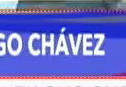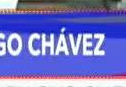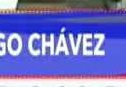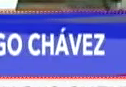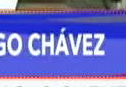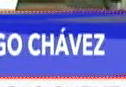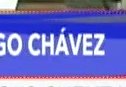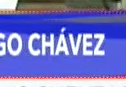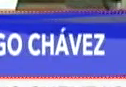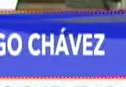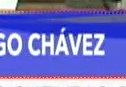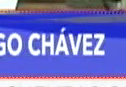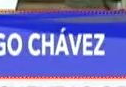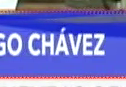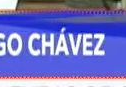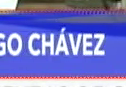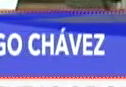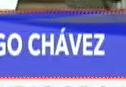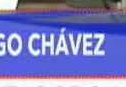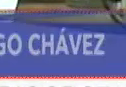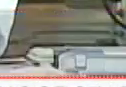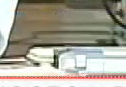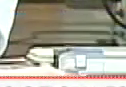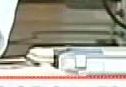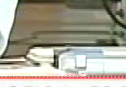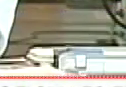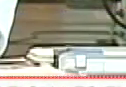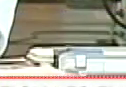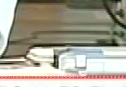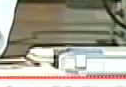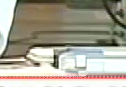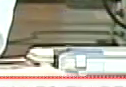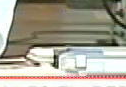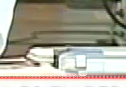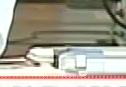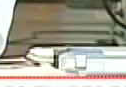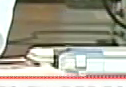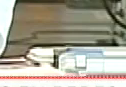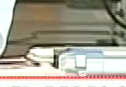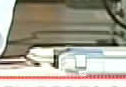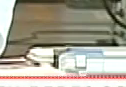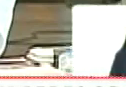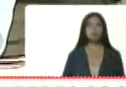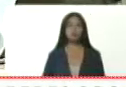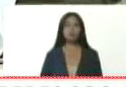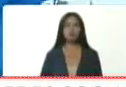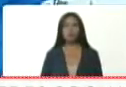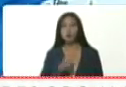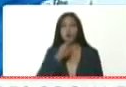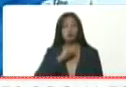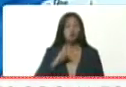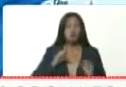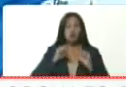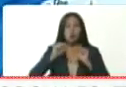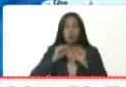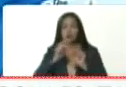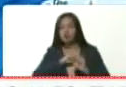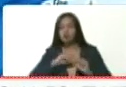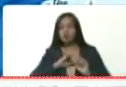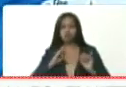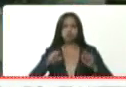muy bien yo este liceo muy moderno me alegra mucho que estemos avanzando aristóbulo